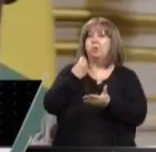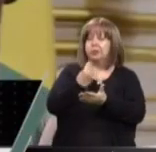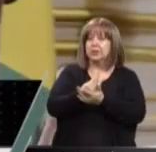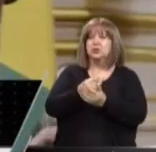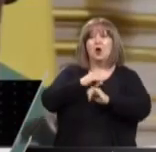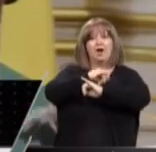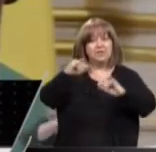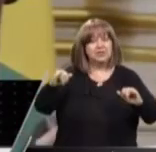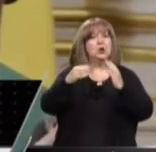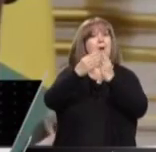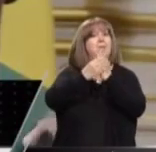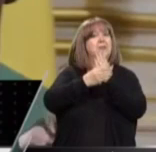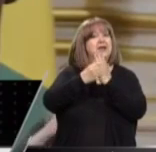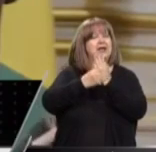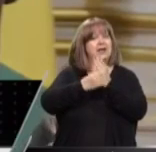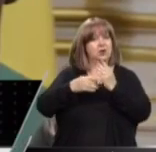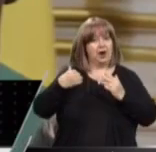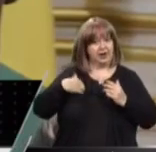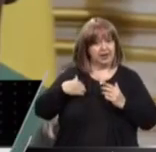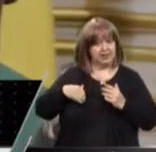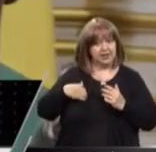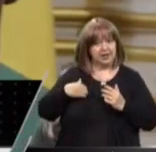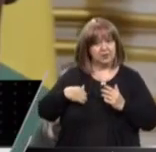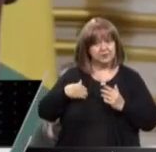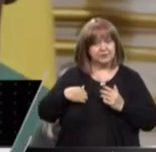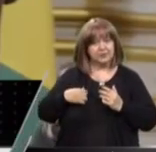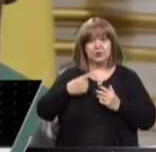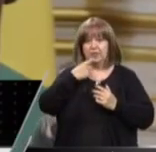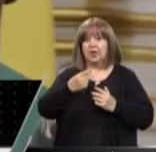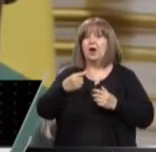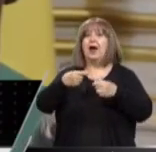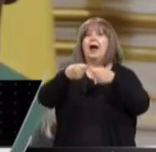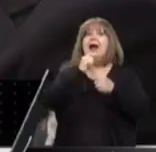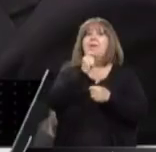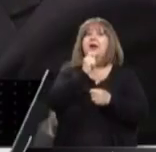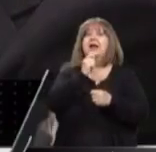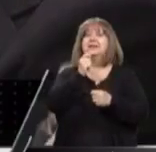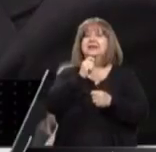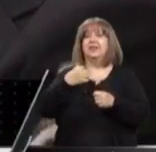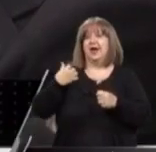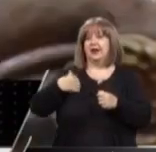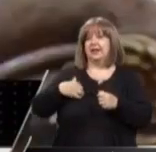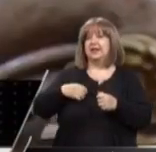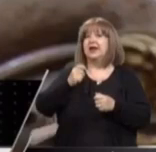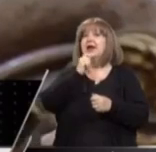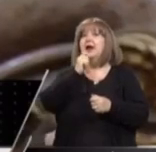los ministros argentinos, y dizer a imprensa argentina y a imprensa brasileira, y a la prensa argentina y brasileña, que